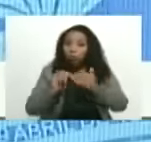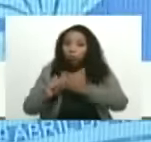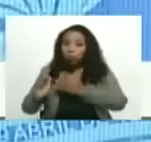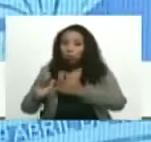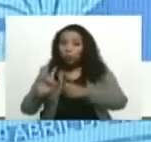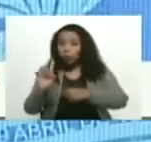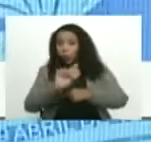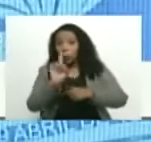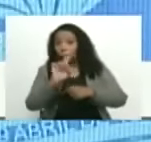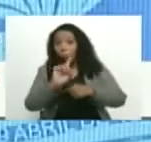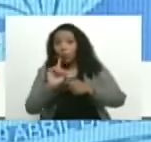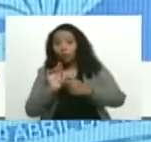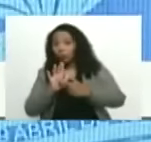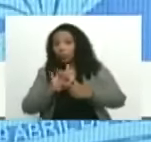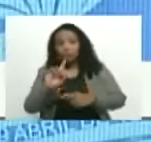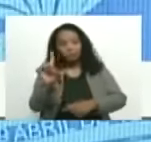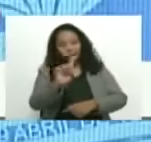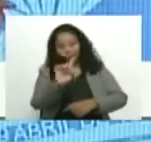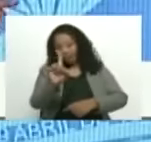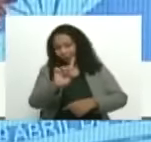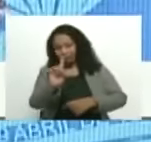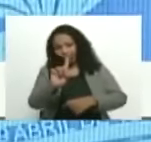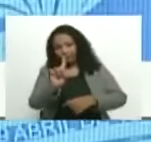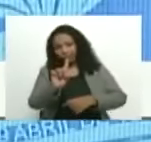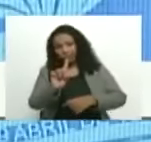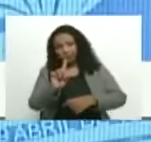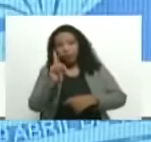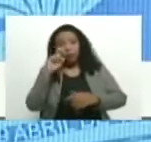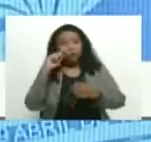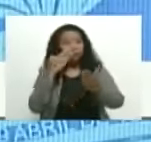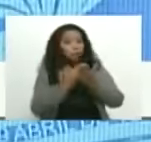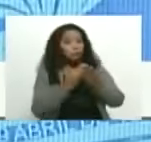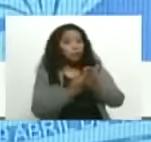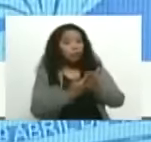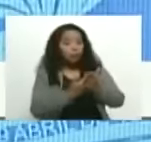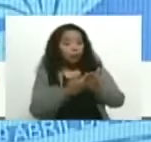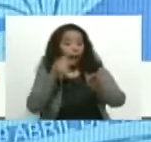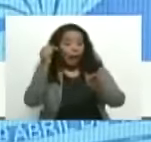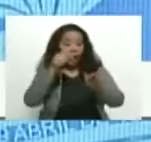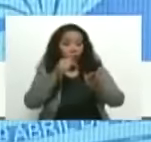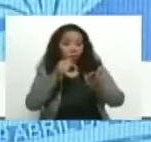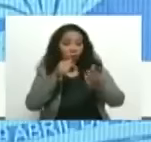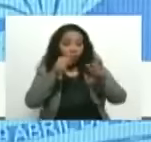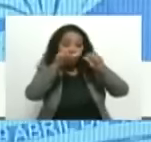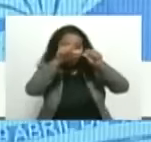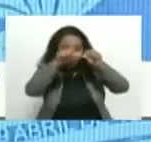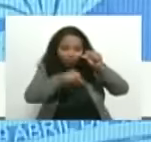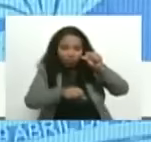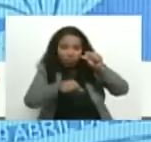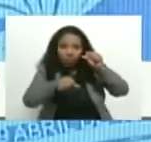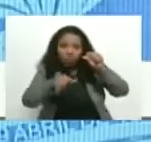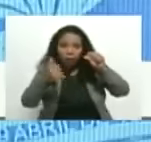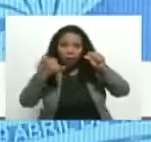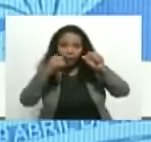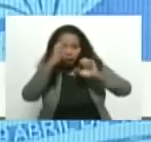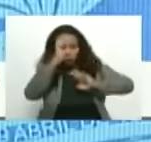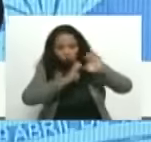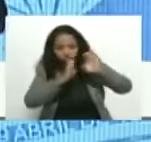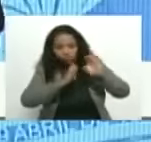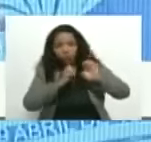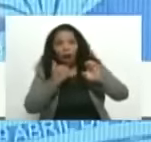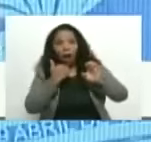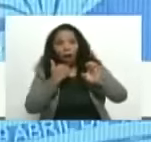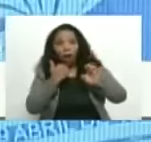eso no está planteado así, no. El mecanismo de verificación es un mecanismo expedito en el cual uno evalúa cualquier amenaza